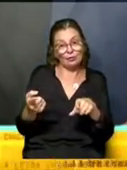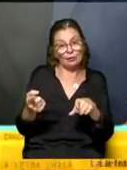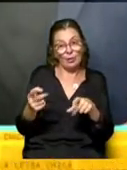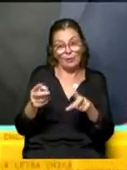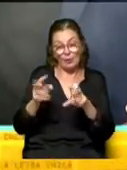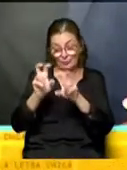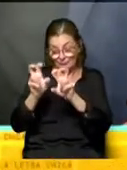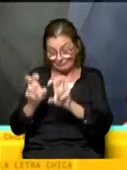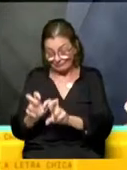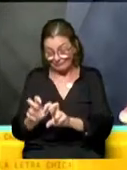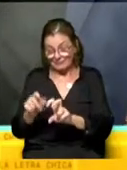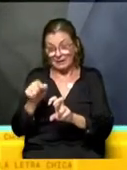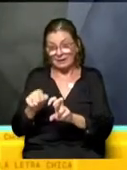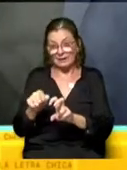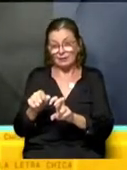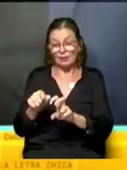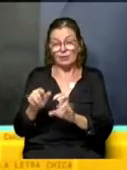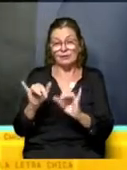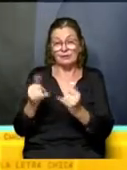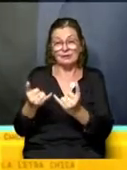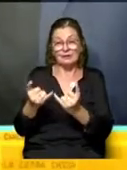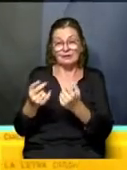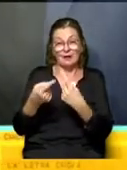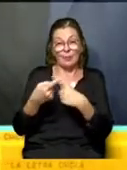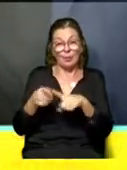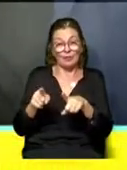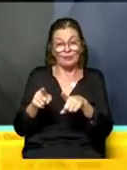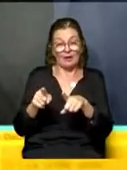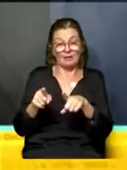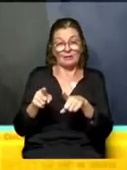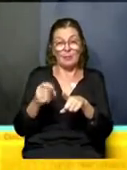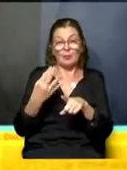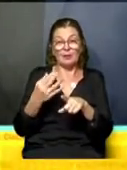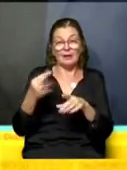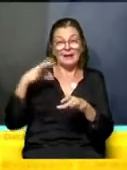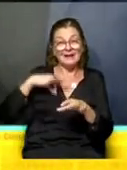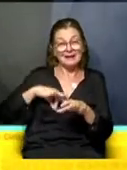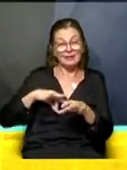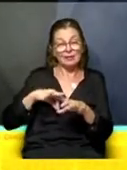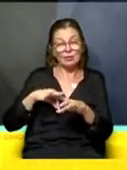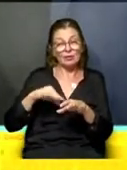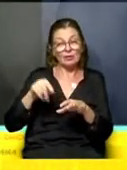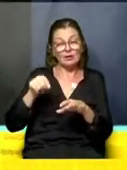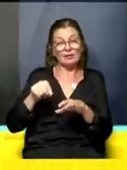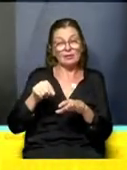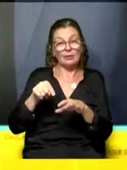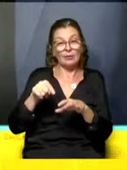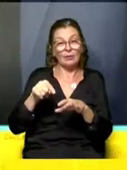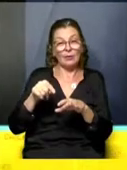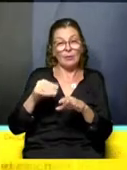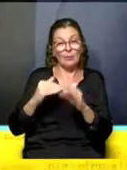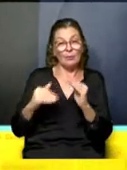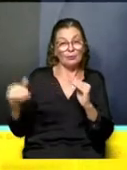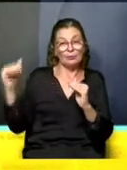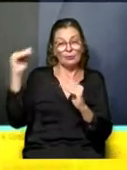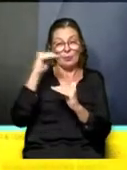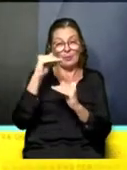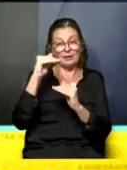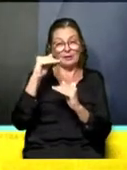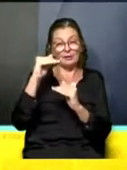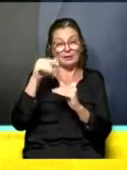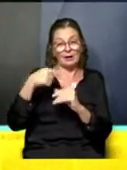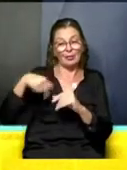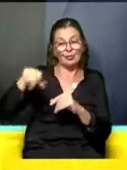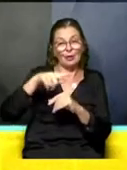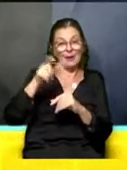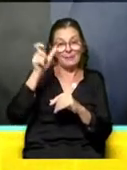incluso, parado ya como académico, es una cosa diferente. Porque los ingresos que perciben son muy superiores a los del resto.